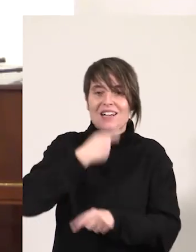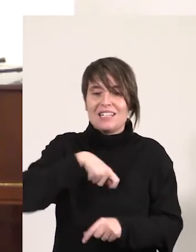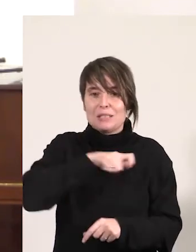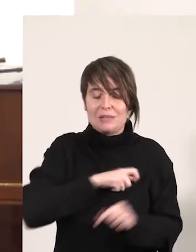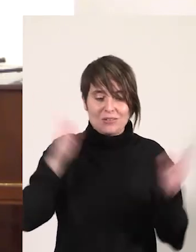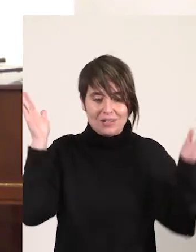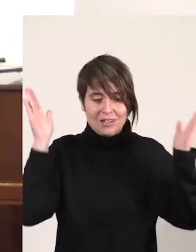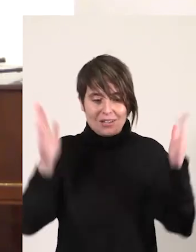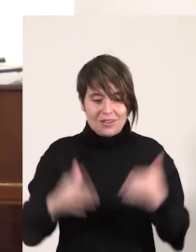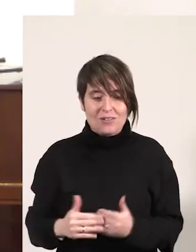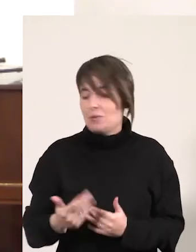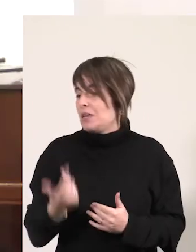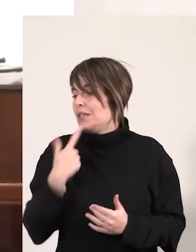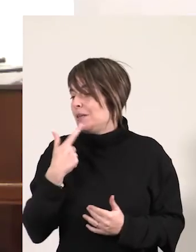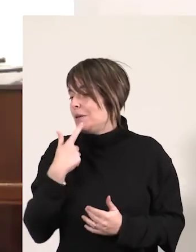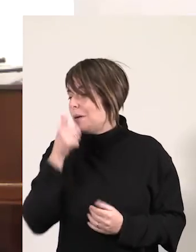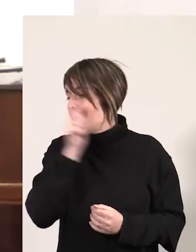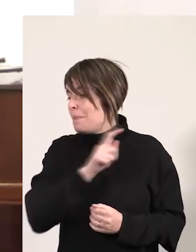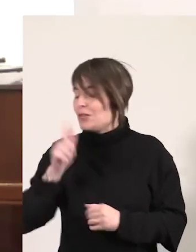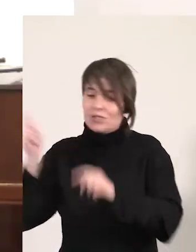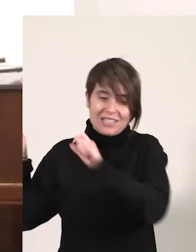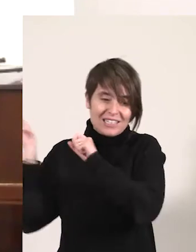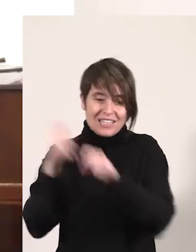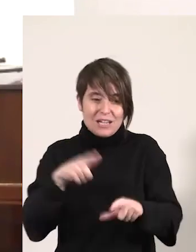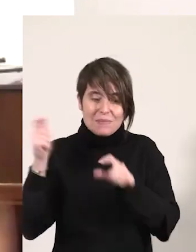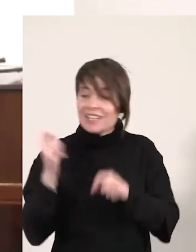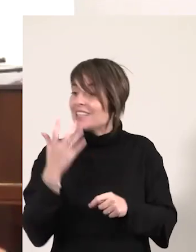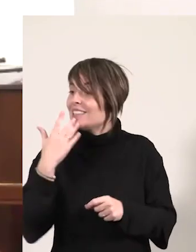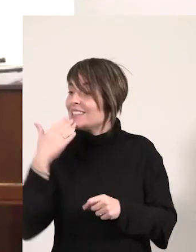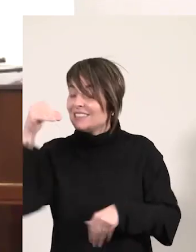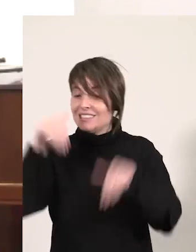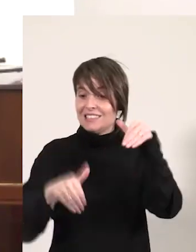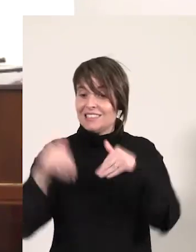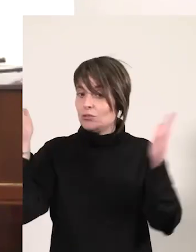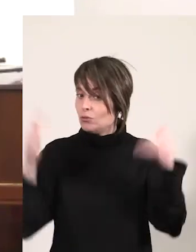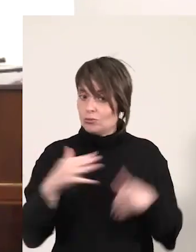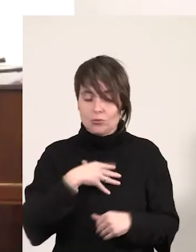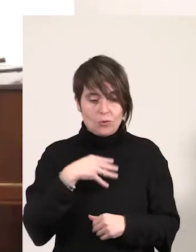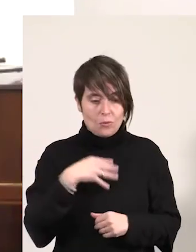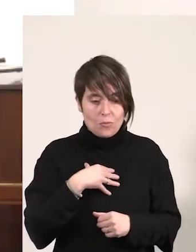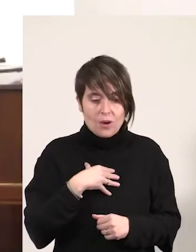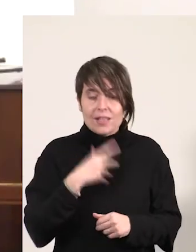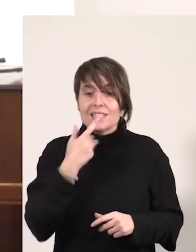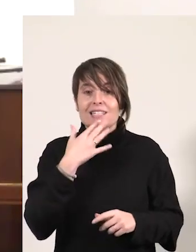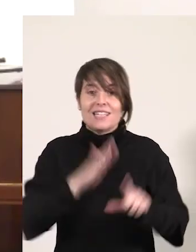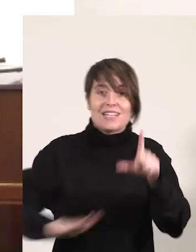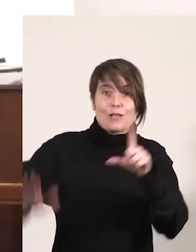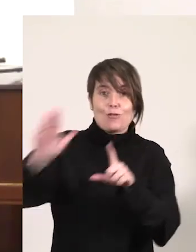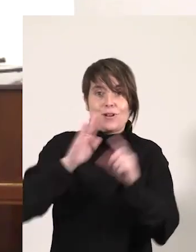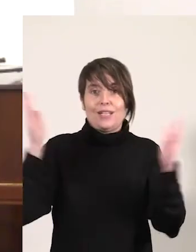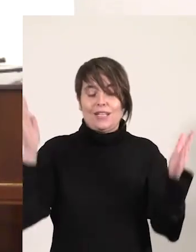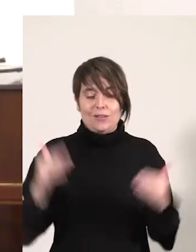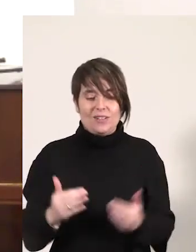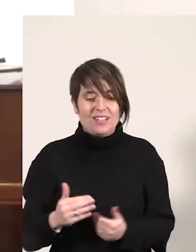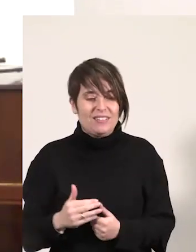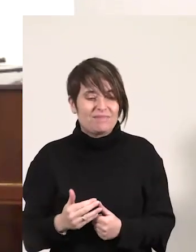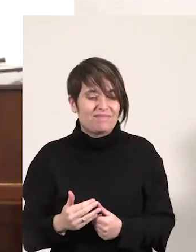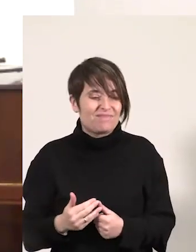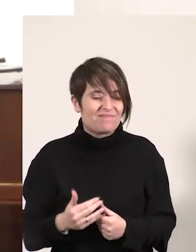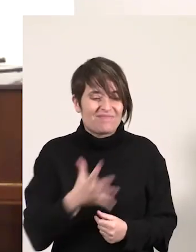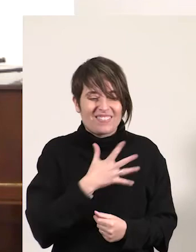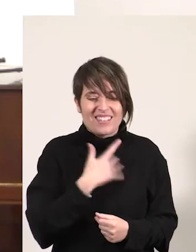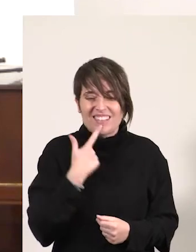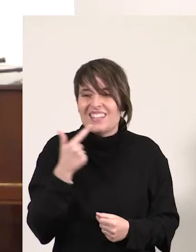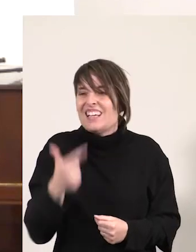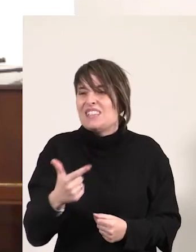porque no tiene ni nacionalidad española, y en las elecciones generales las personas migrantes sin nacionalidad española, o sea, por tanto, las no españolas no